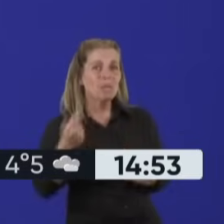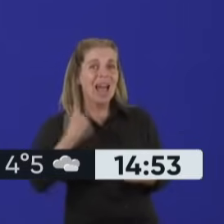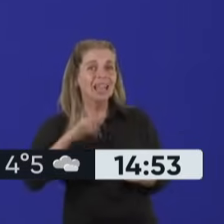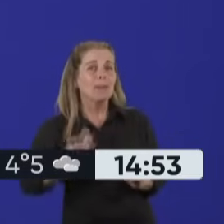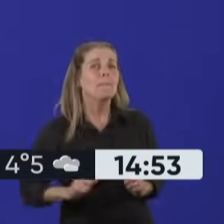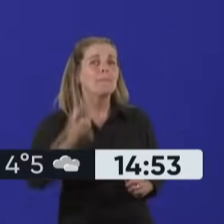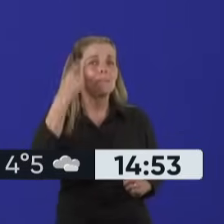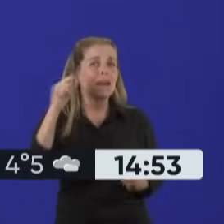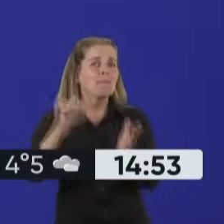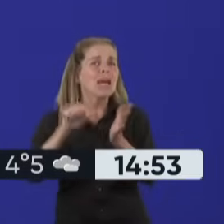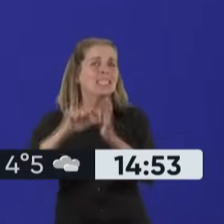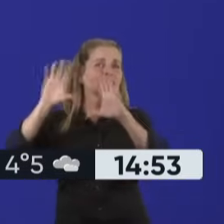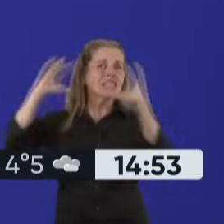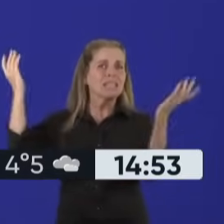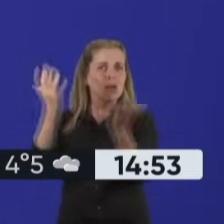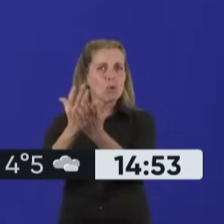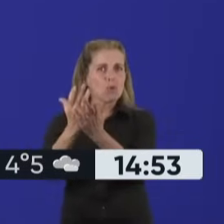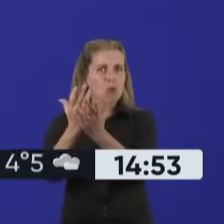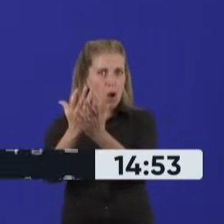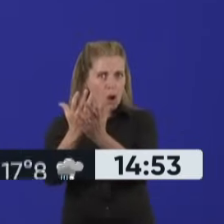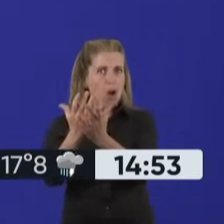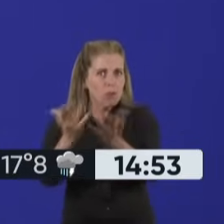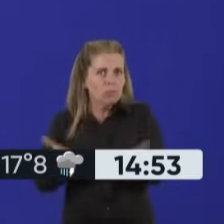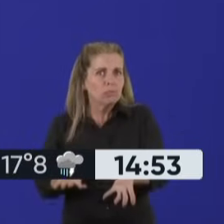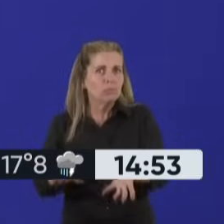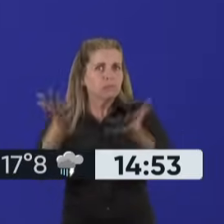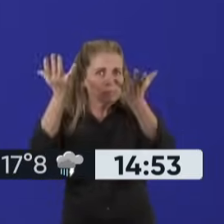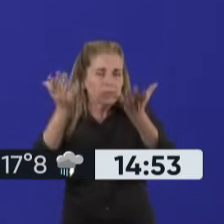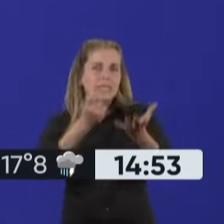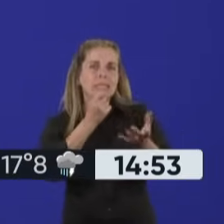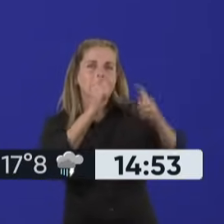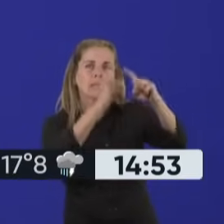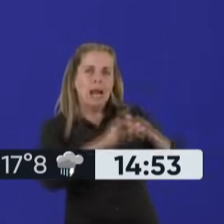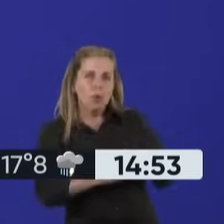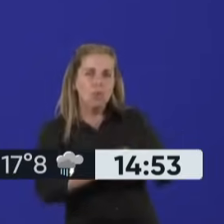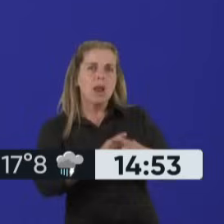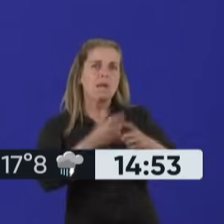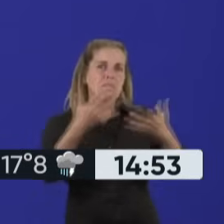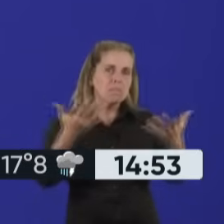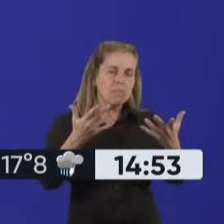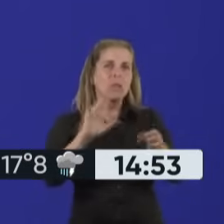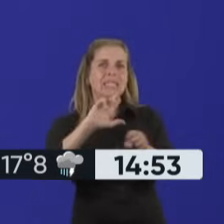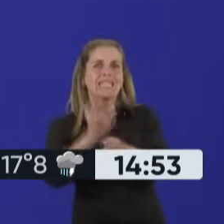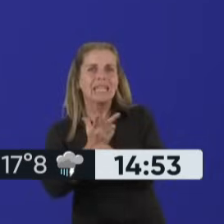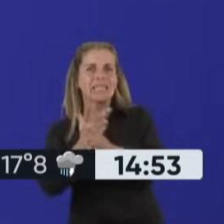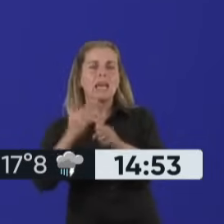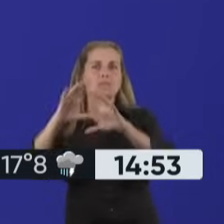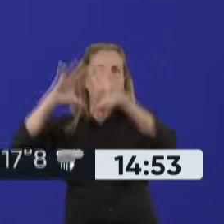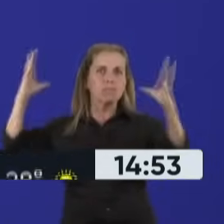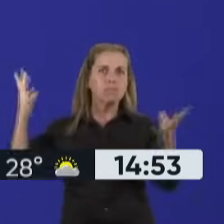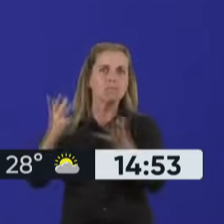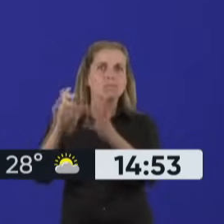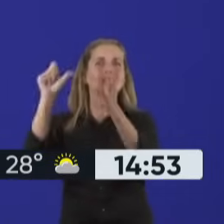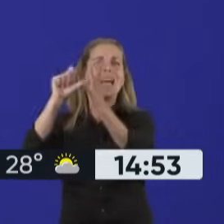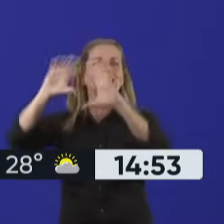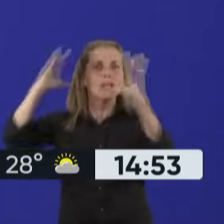potencia mundial. Si toman la reestimación de Madison, puede ser tercero. Igual no deja de ser un